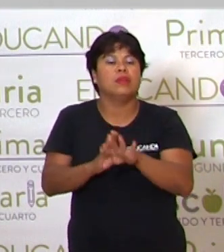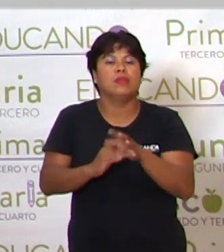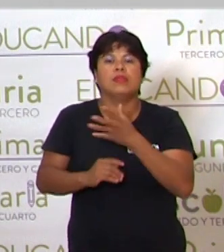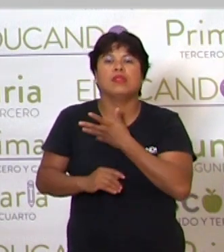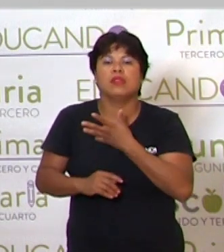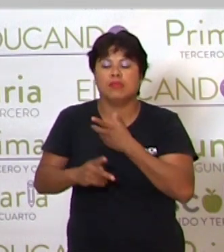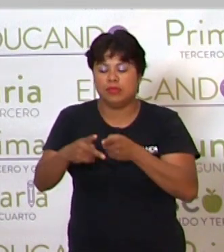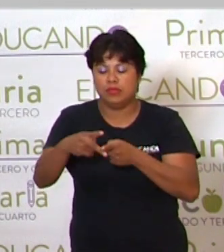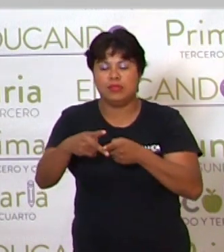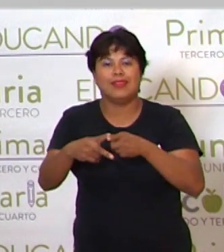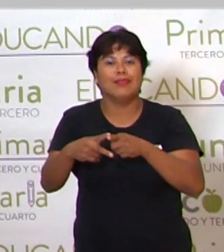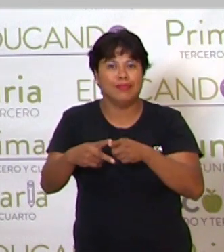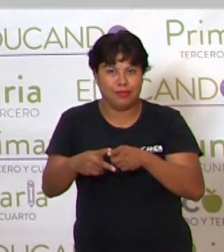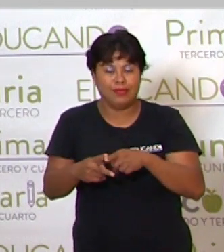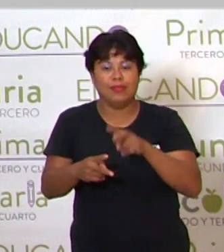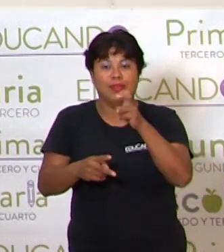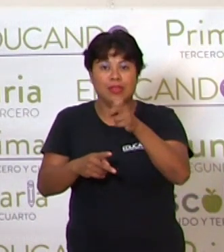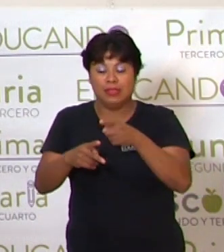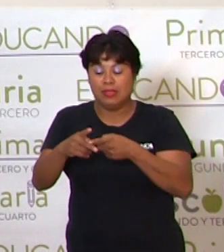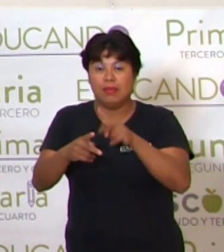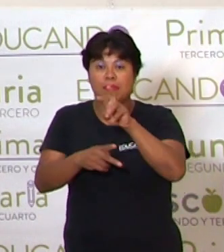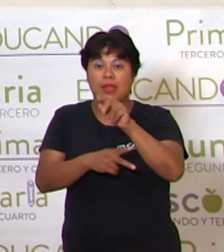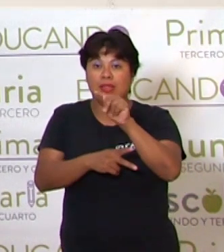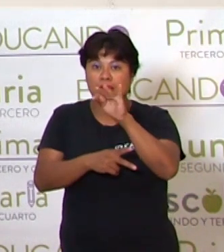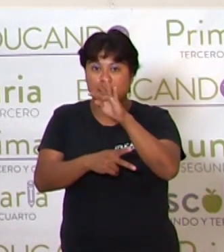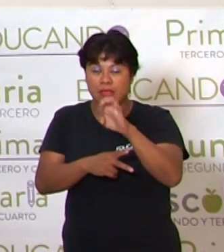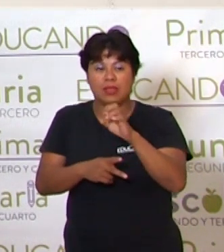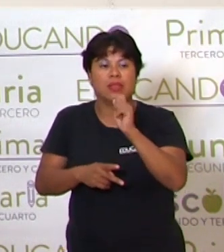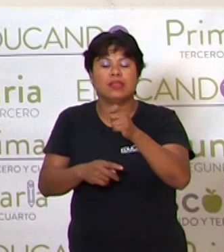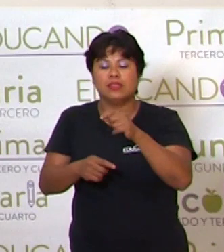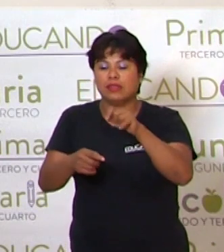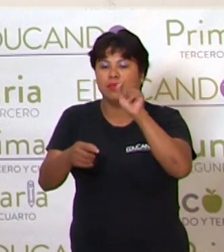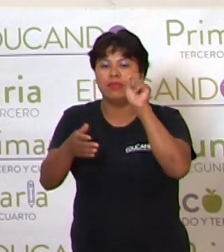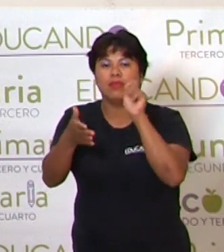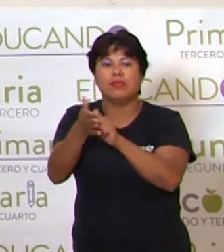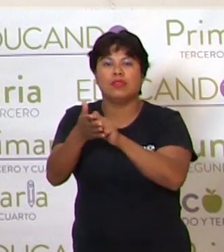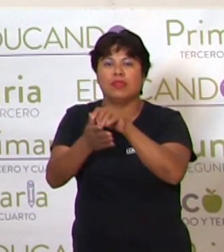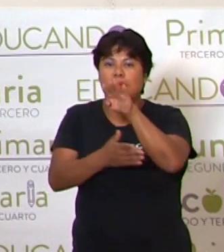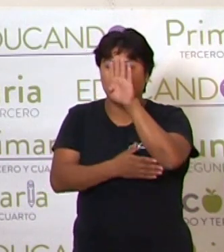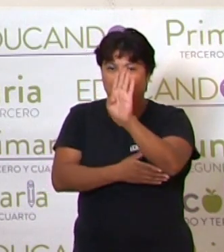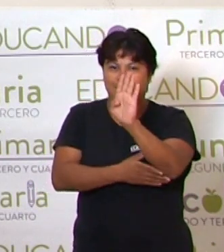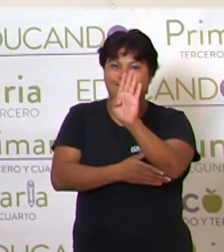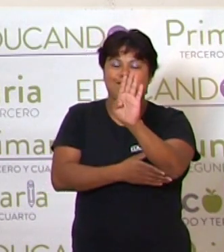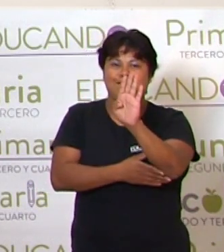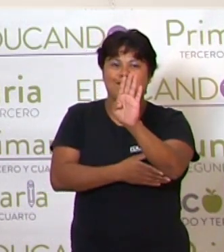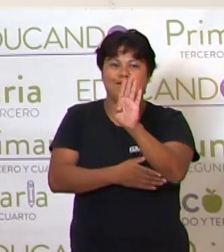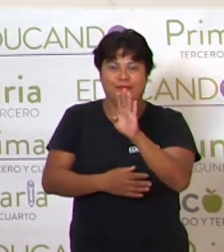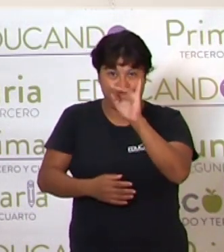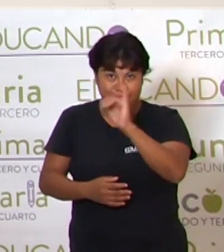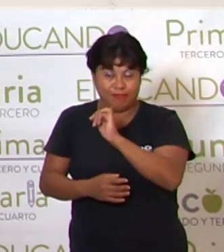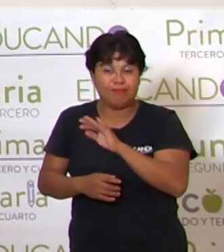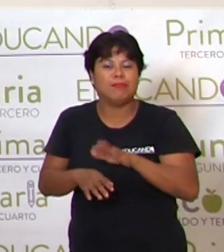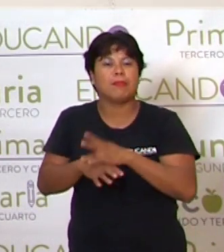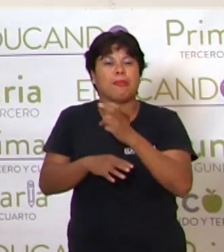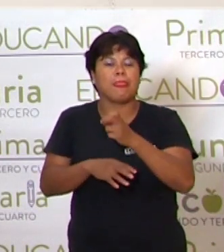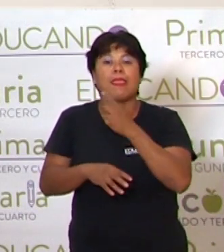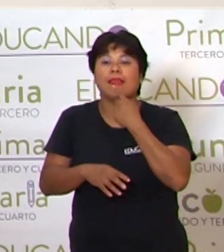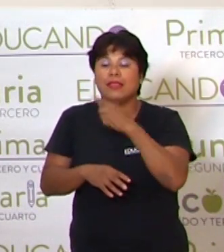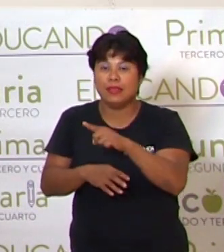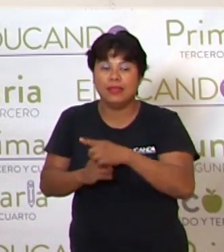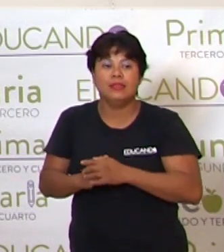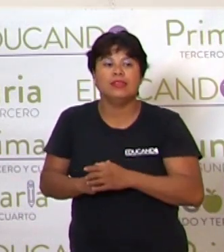tenemos un ángulo. El vértice sería el punto B, ¿sí? Por lo tanto, dice que vamos